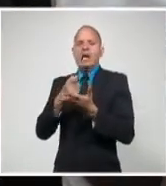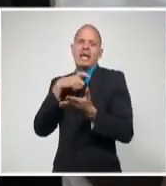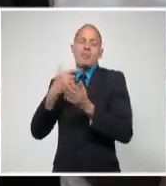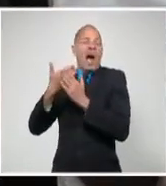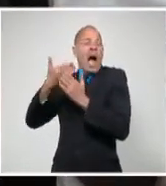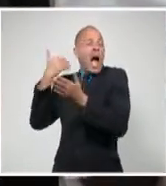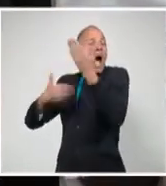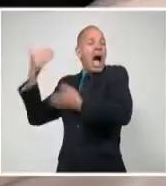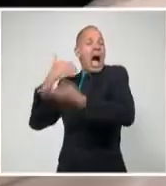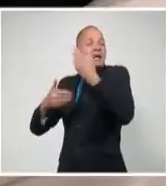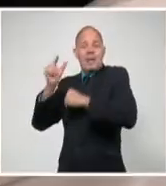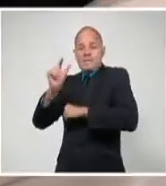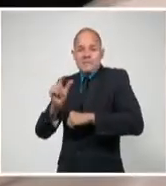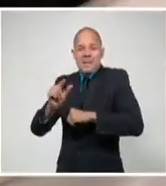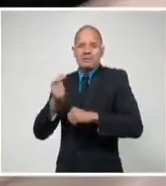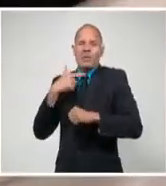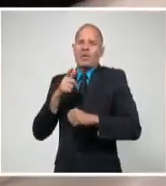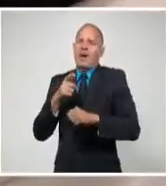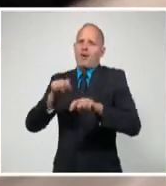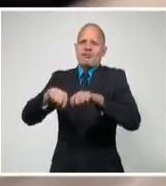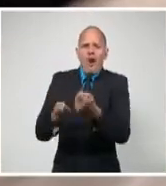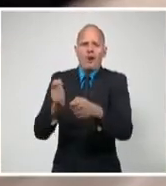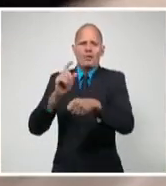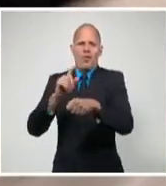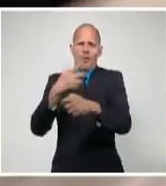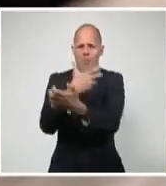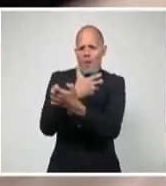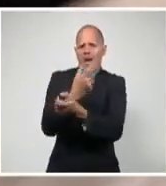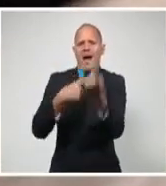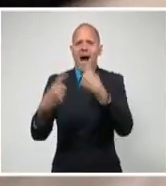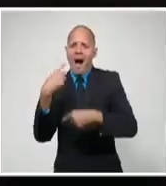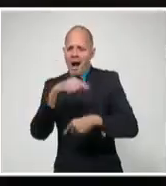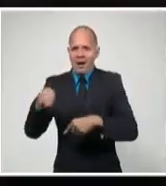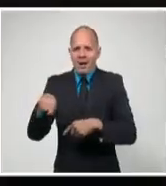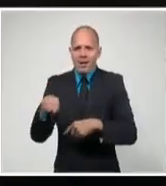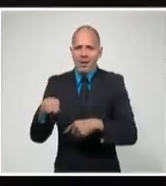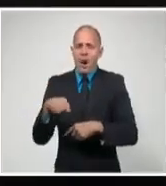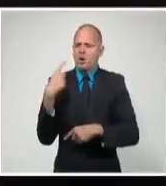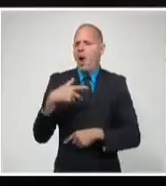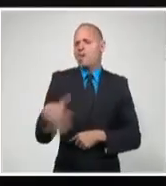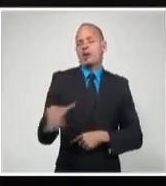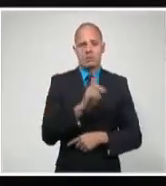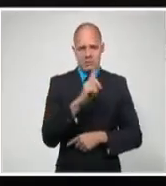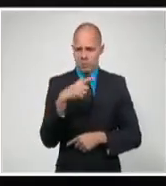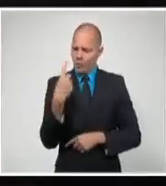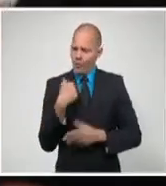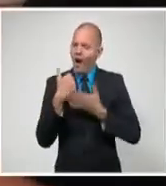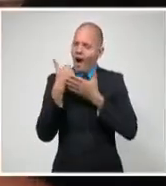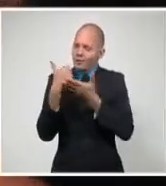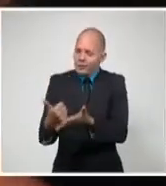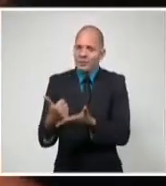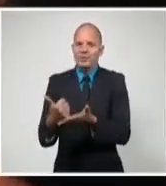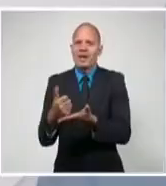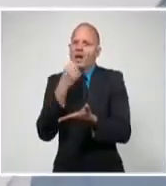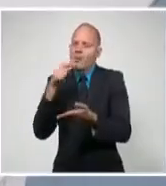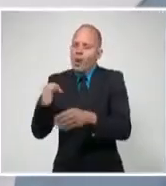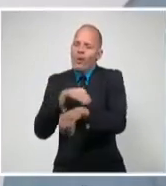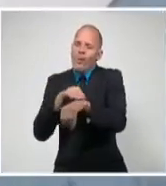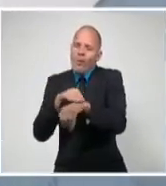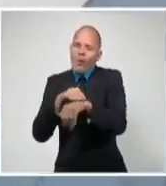y sanen las heridas, potenciando el acuerdo, la colaboración y el uso conveniente de los avances